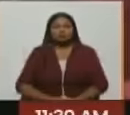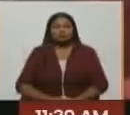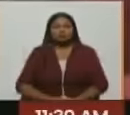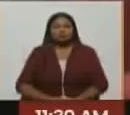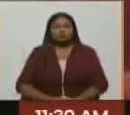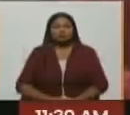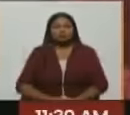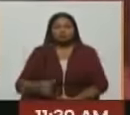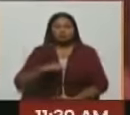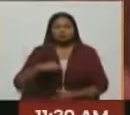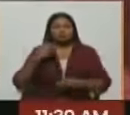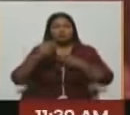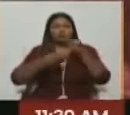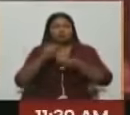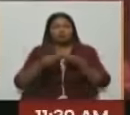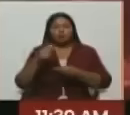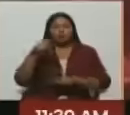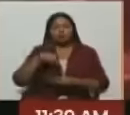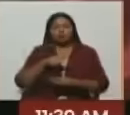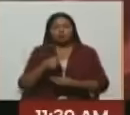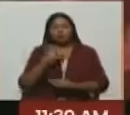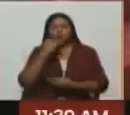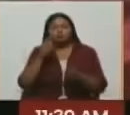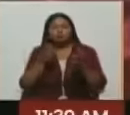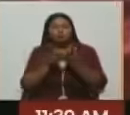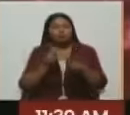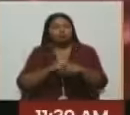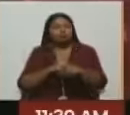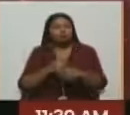La hicimos nosotros aquí hace poco.